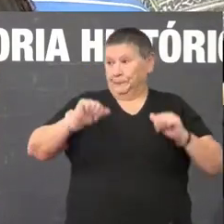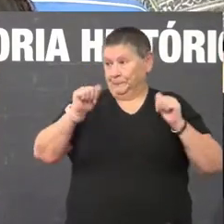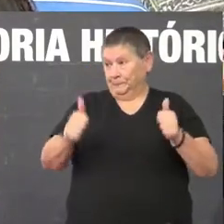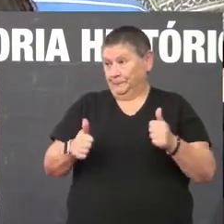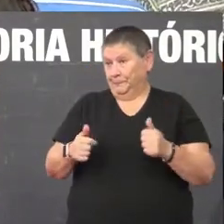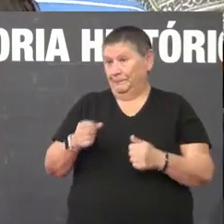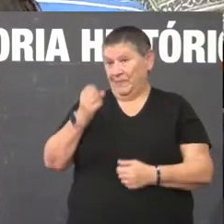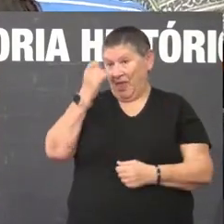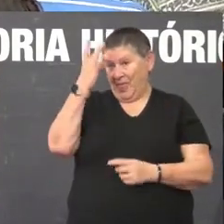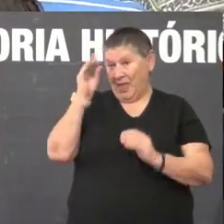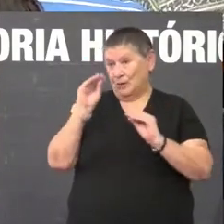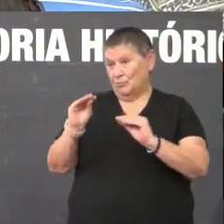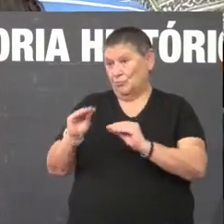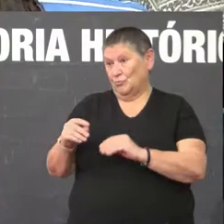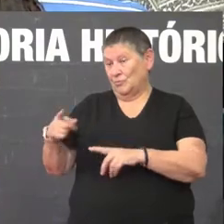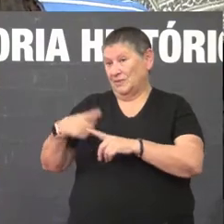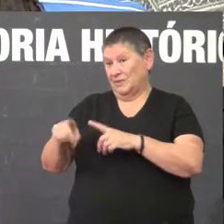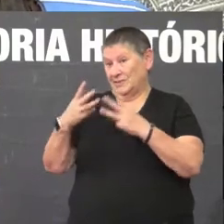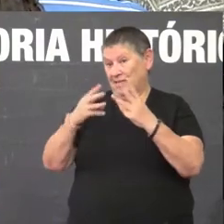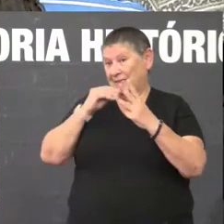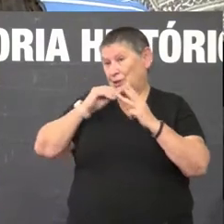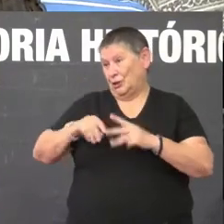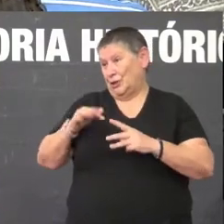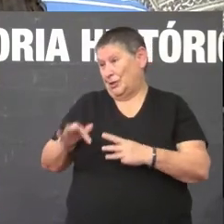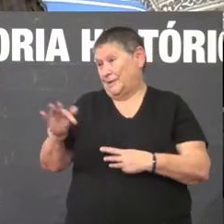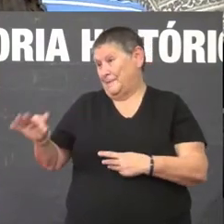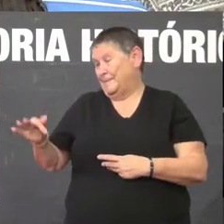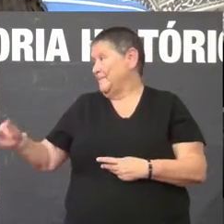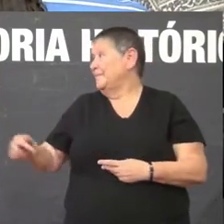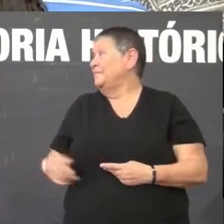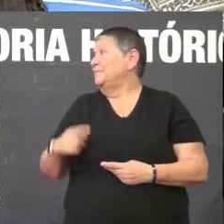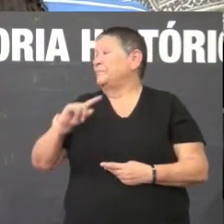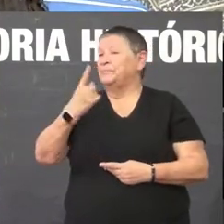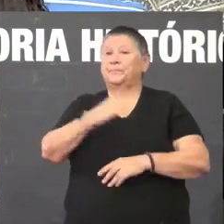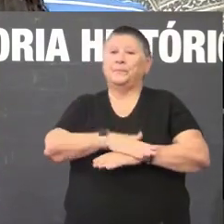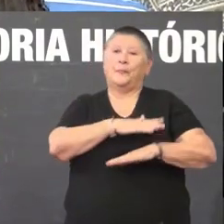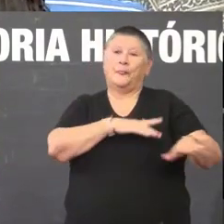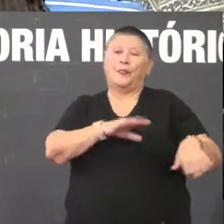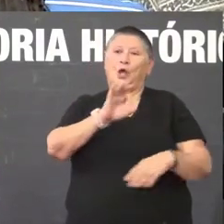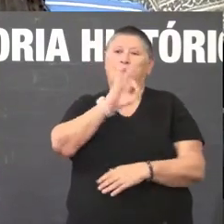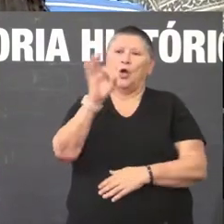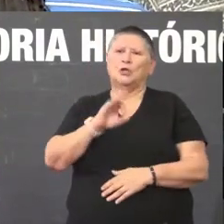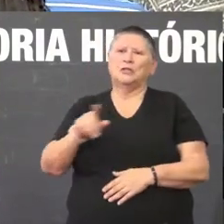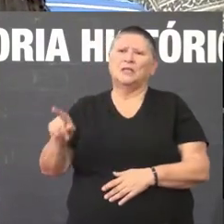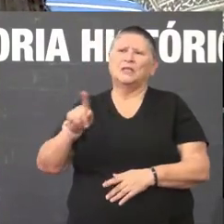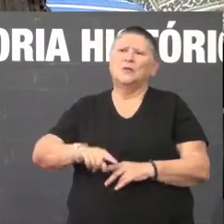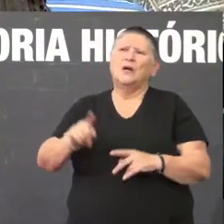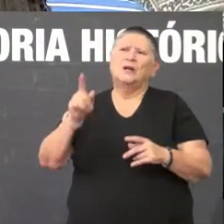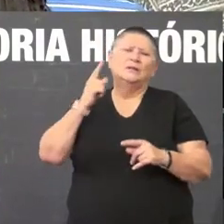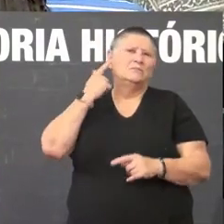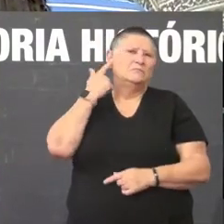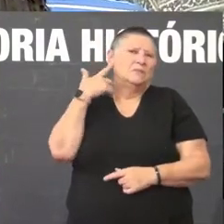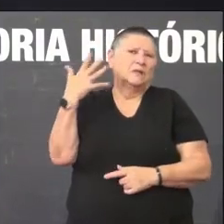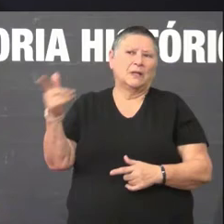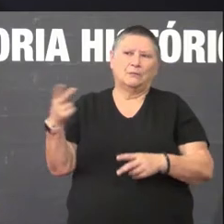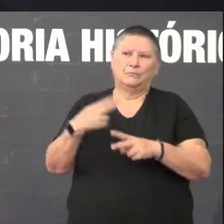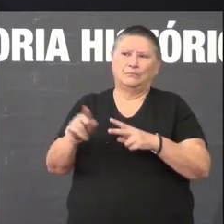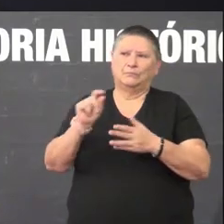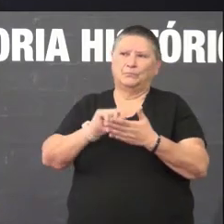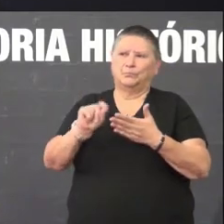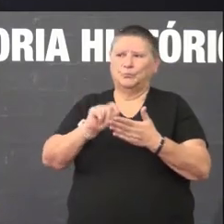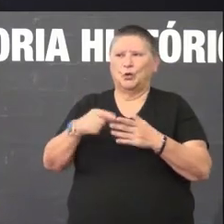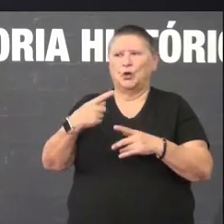tres ideas, estas tres historias, polo home que teño a miña esquerda, José, que, alén da súa faceta como político, como decía, hoxe está aquí para falar